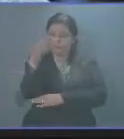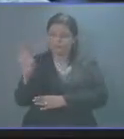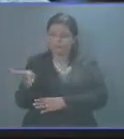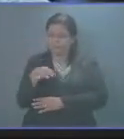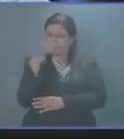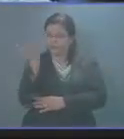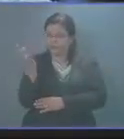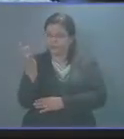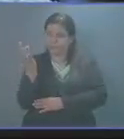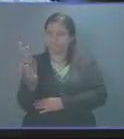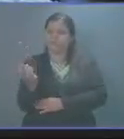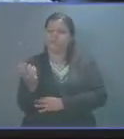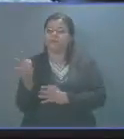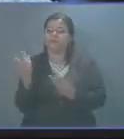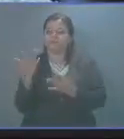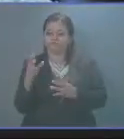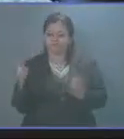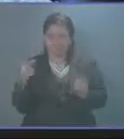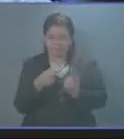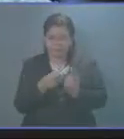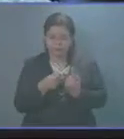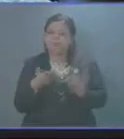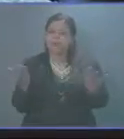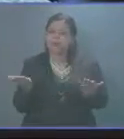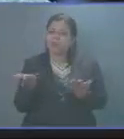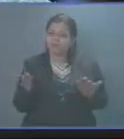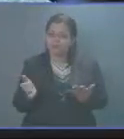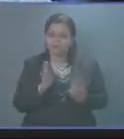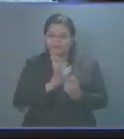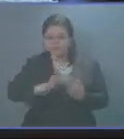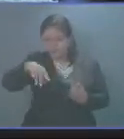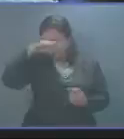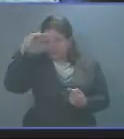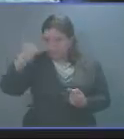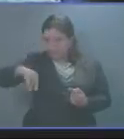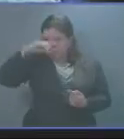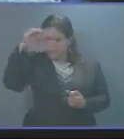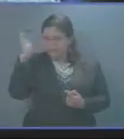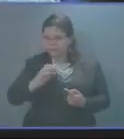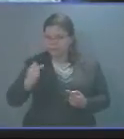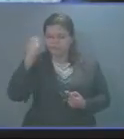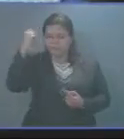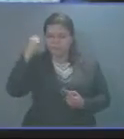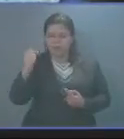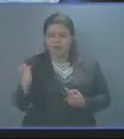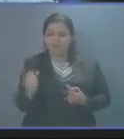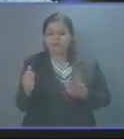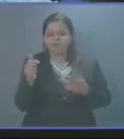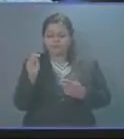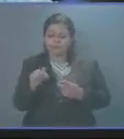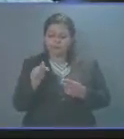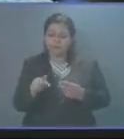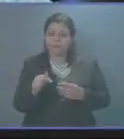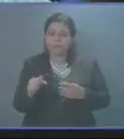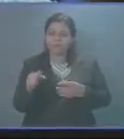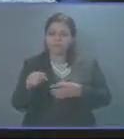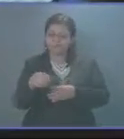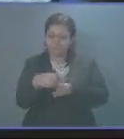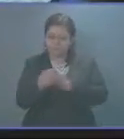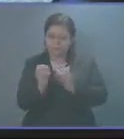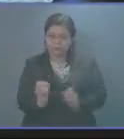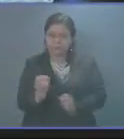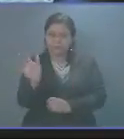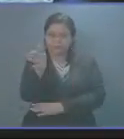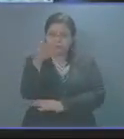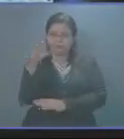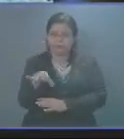El Salvador, ha realizado una loable labor al frente de tan distinguida delegación diplomática desde